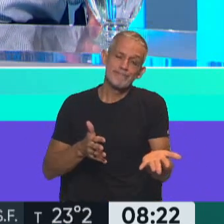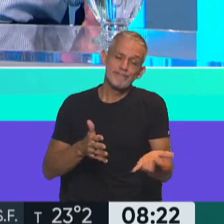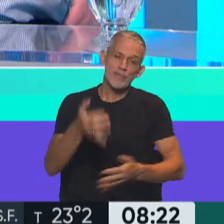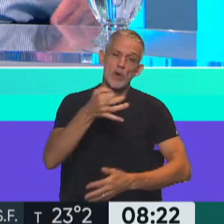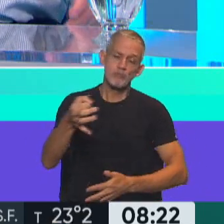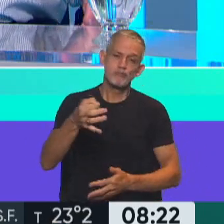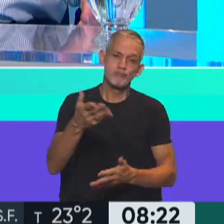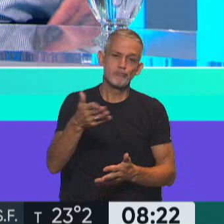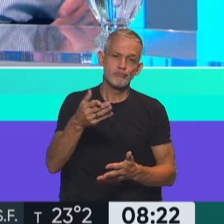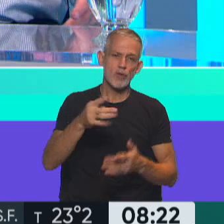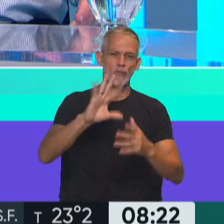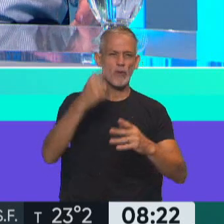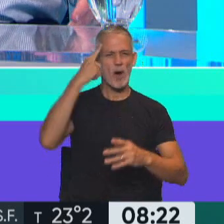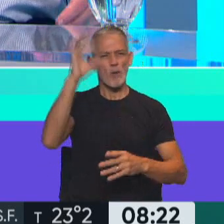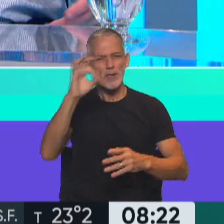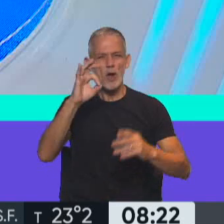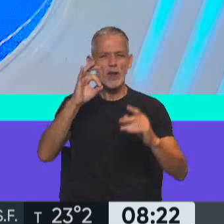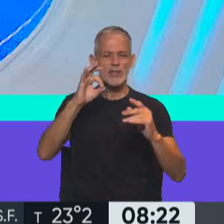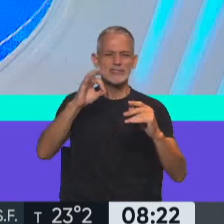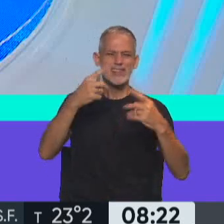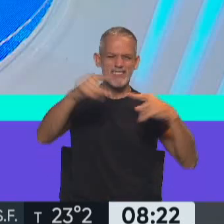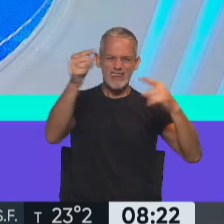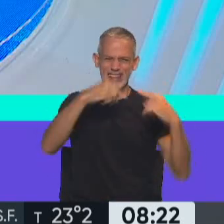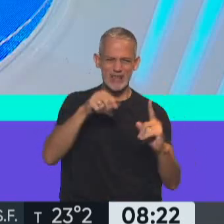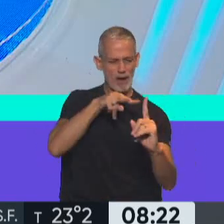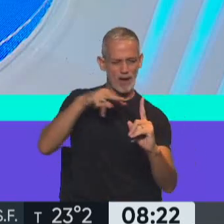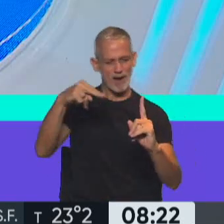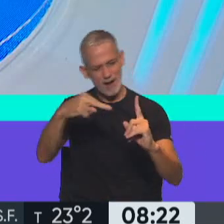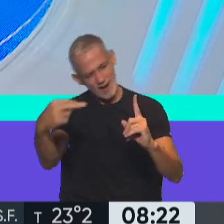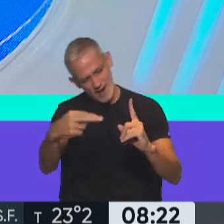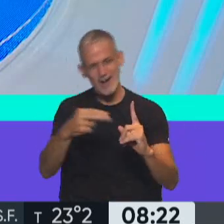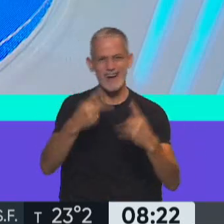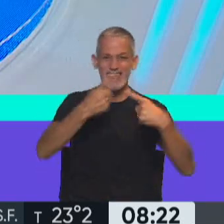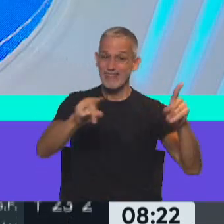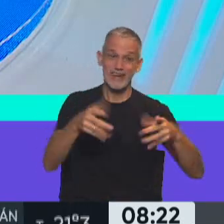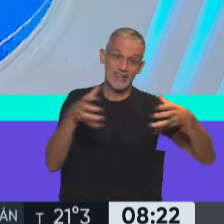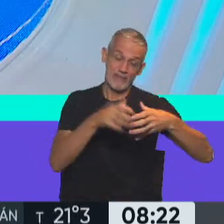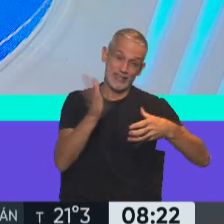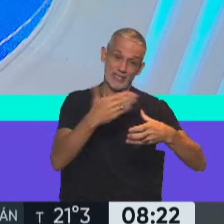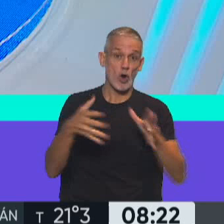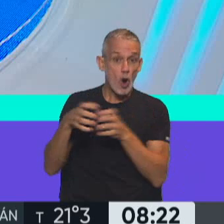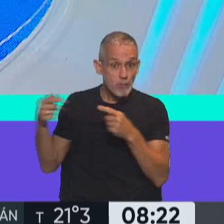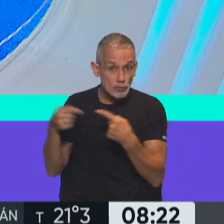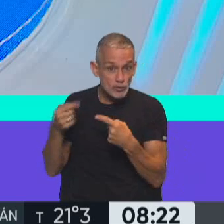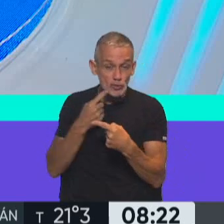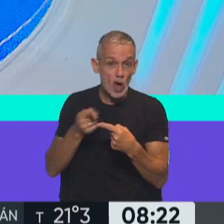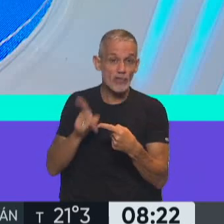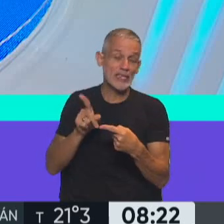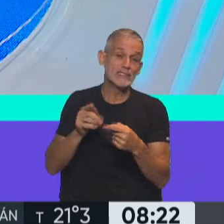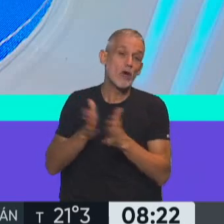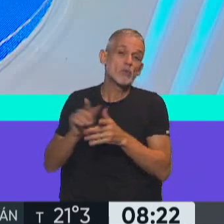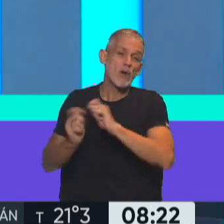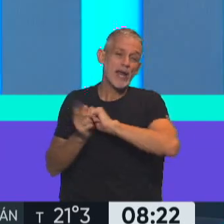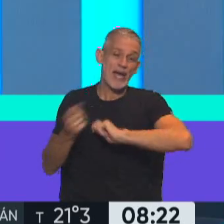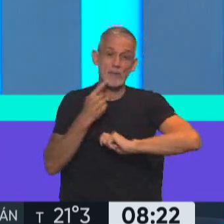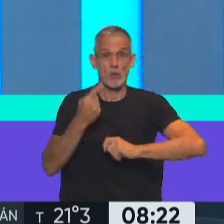planteen distintas visiones, distintas posiciones dentro del Frente de Todos. La oposición dice o pretende